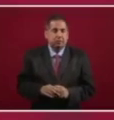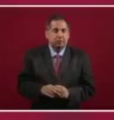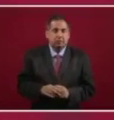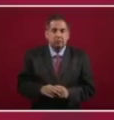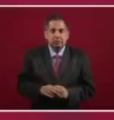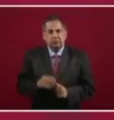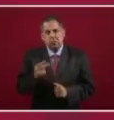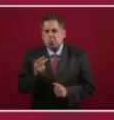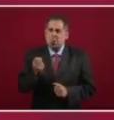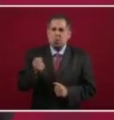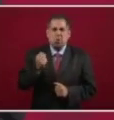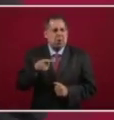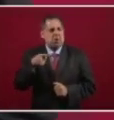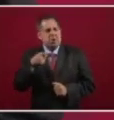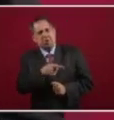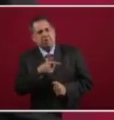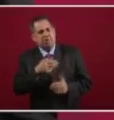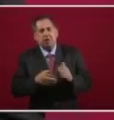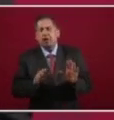estricto,